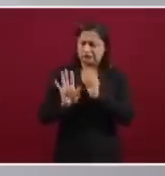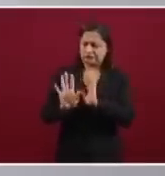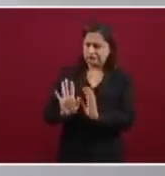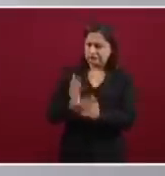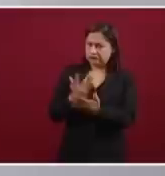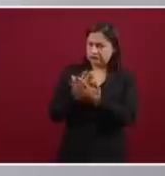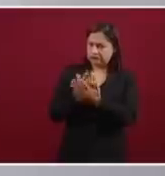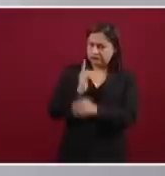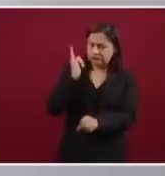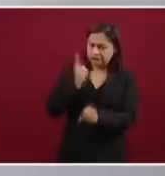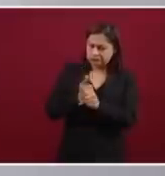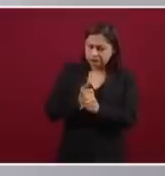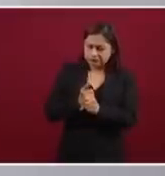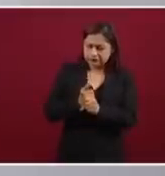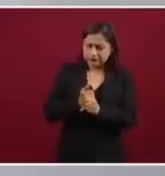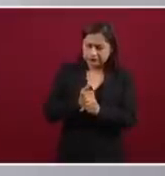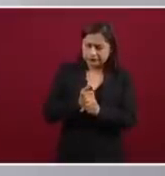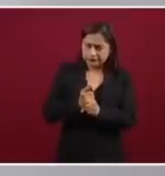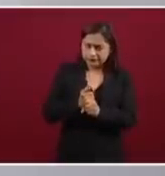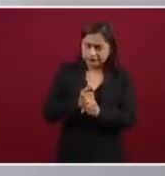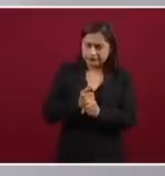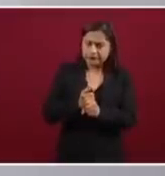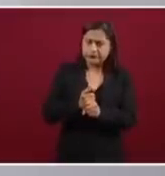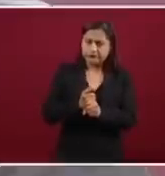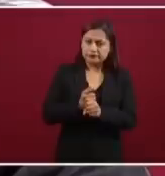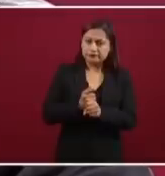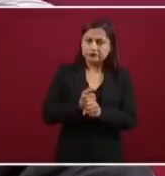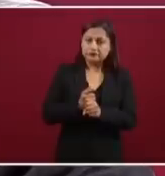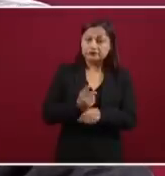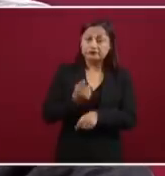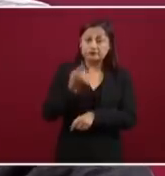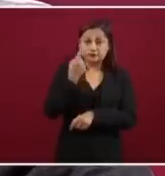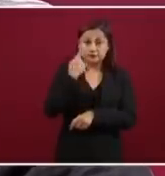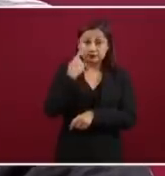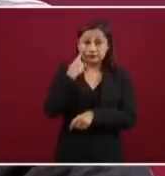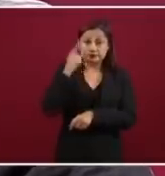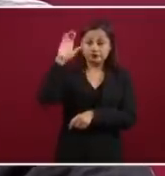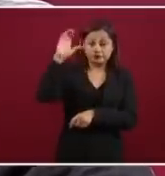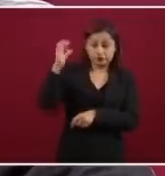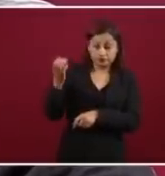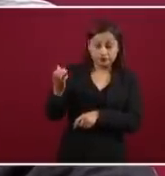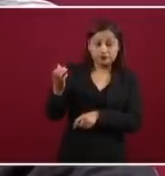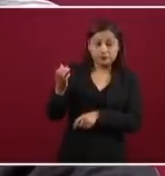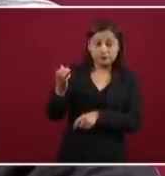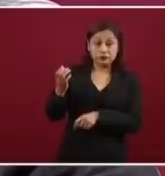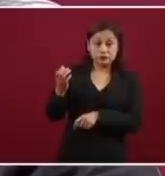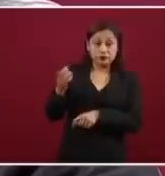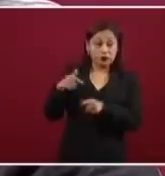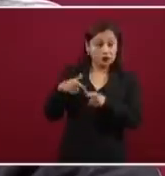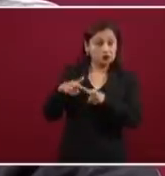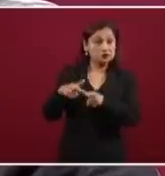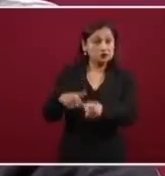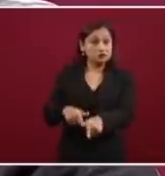Culiacán hubiese significado más de 200 muertos.